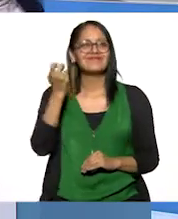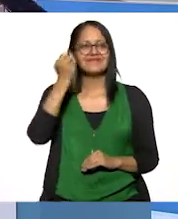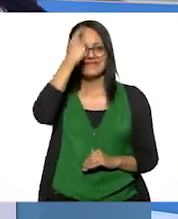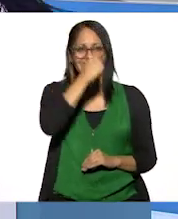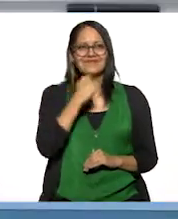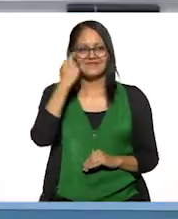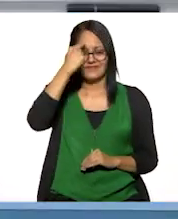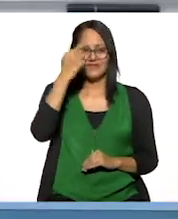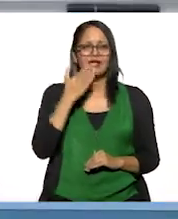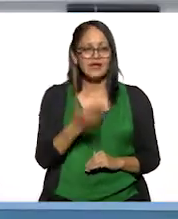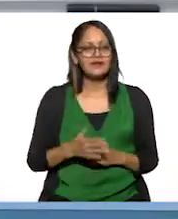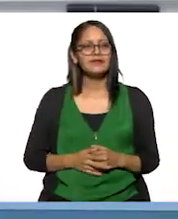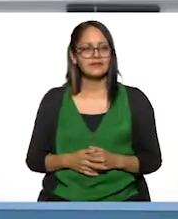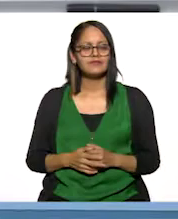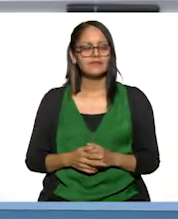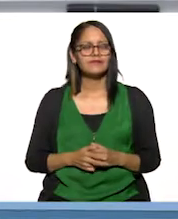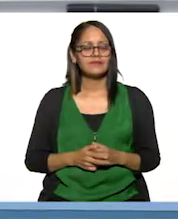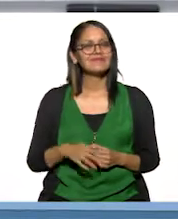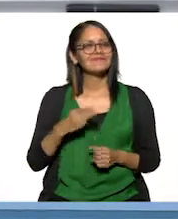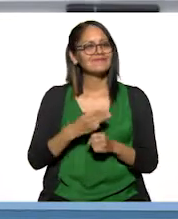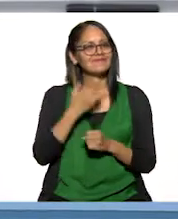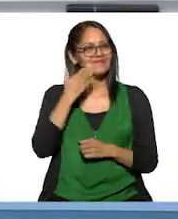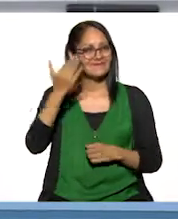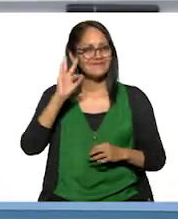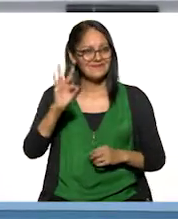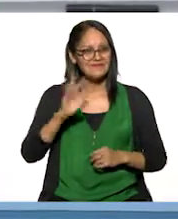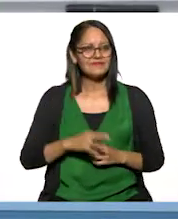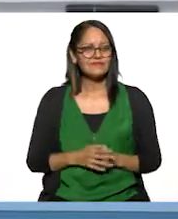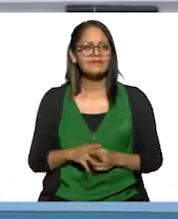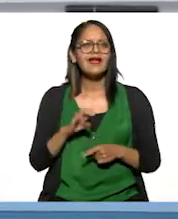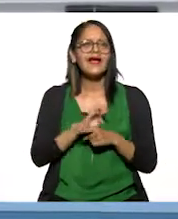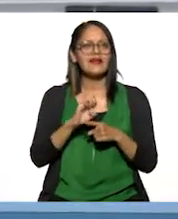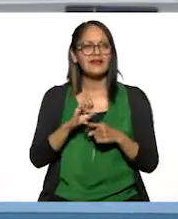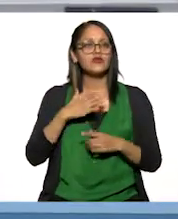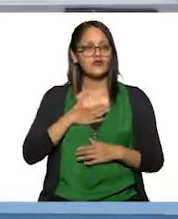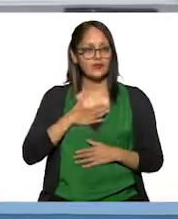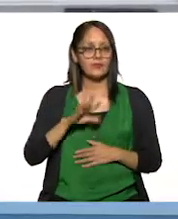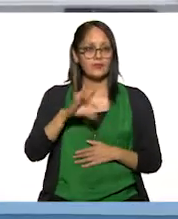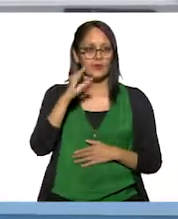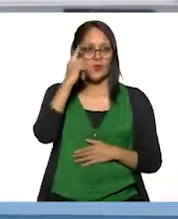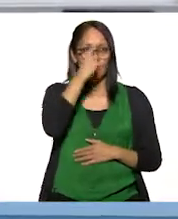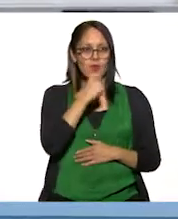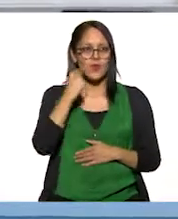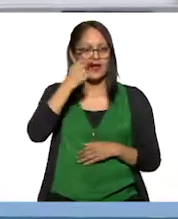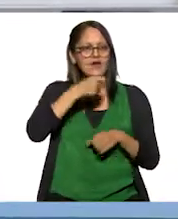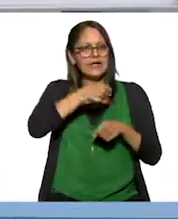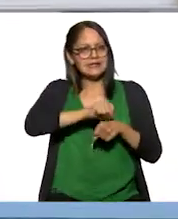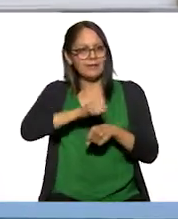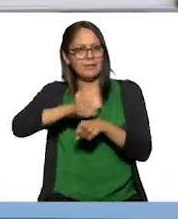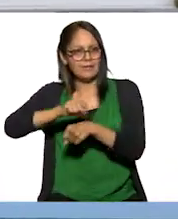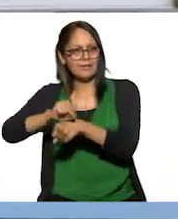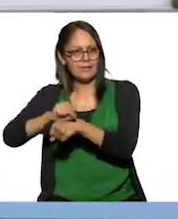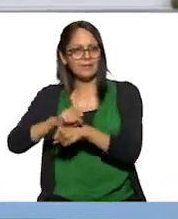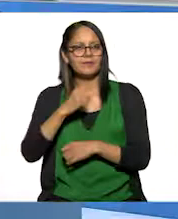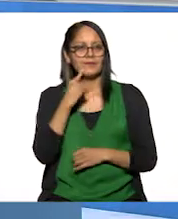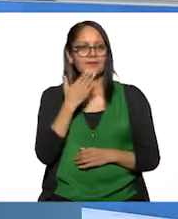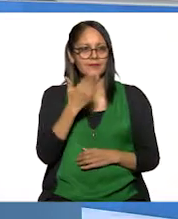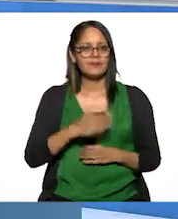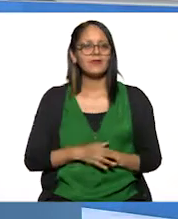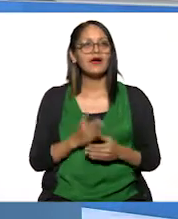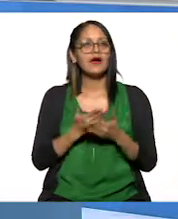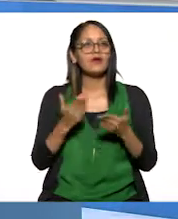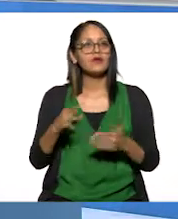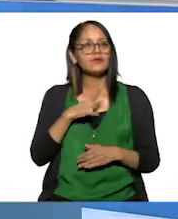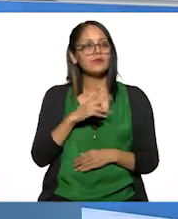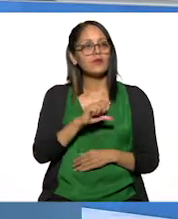hora. Wow. Una hora de geografía a la semana, muy buenas, ¿no? Entonces es una hora semanalmente. Así es. Y